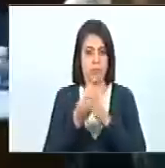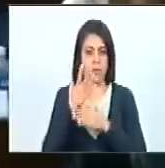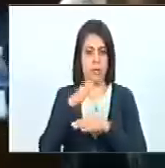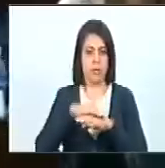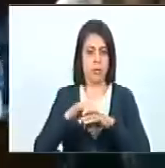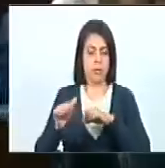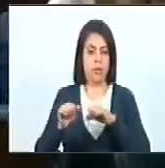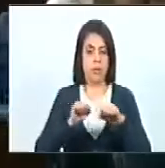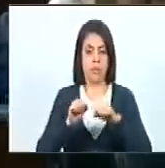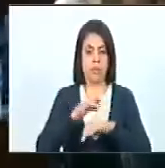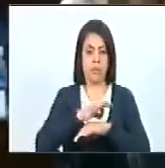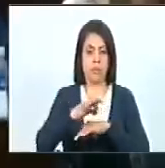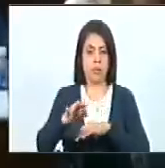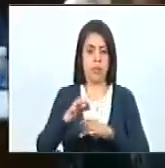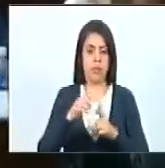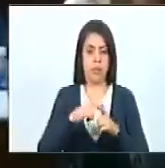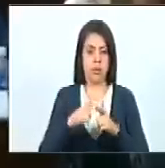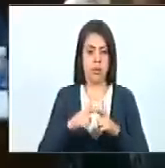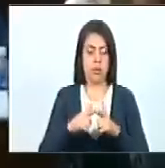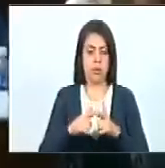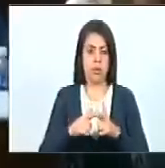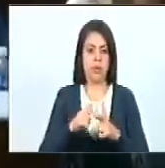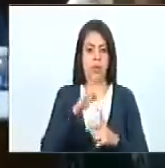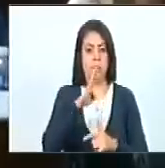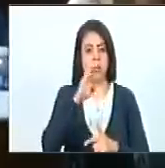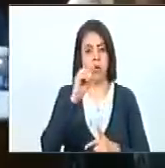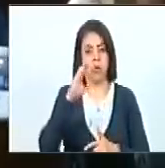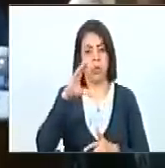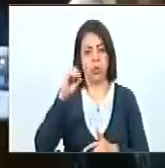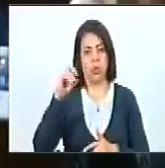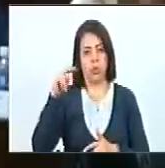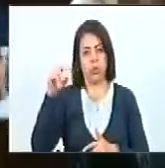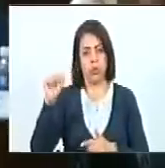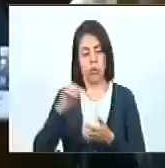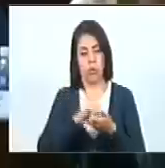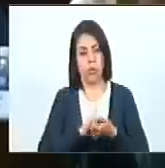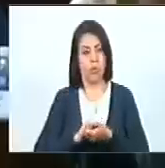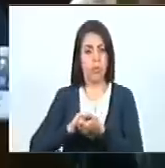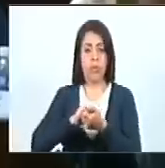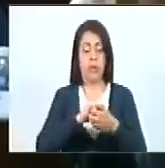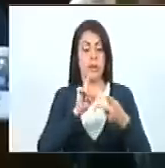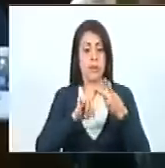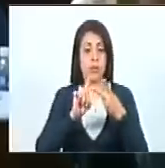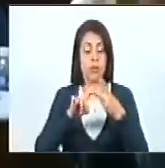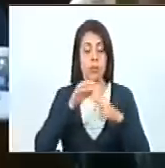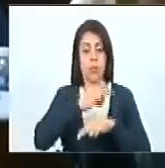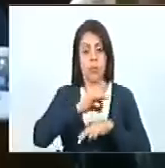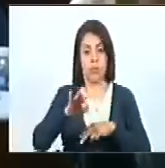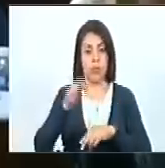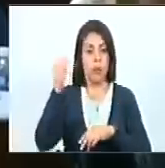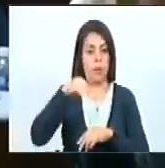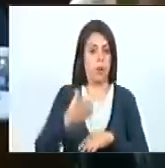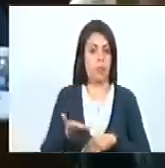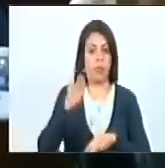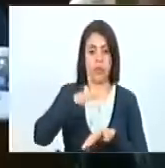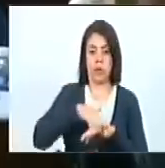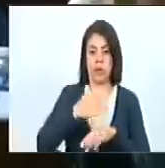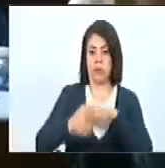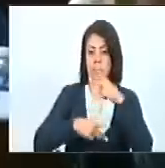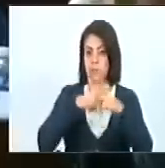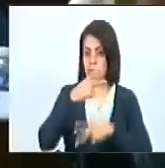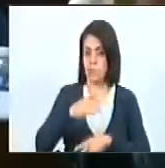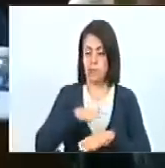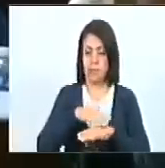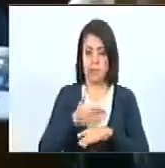el municipio de Boconó en el estado de Trujillo, el segundo municipio más importante en